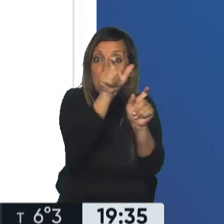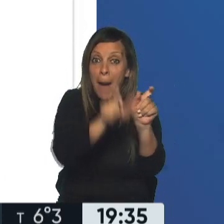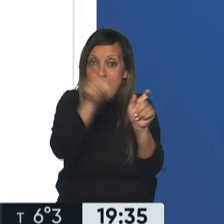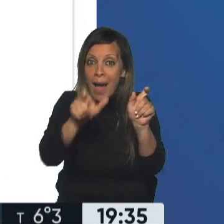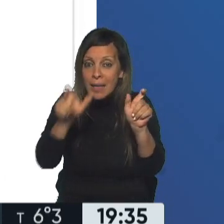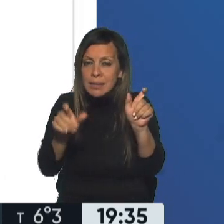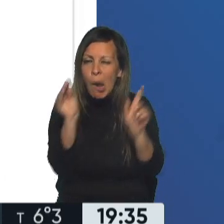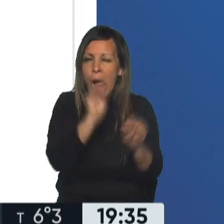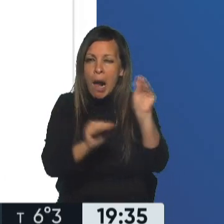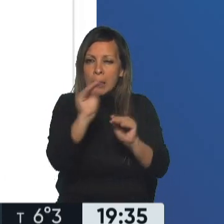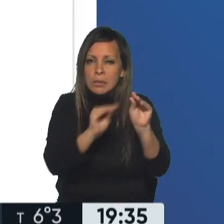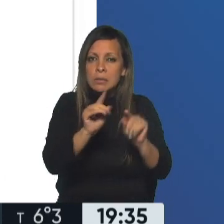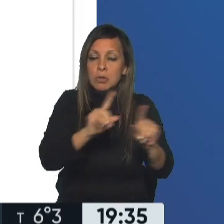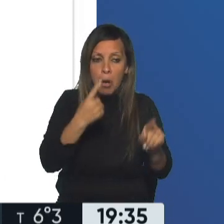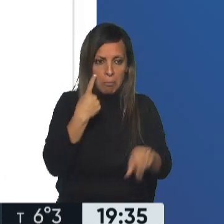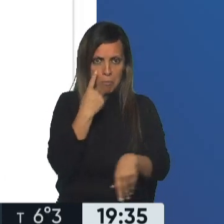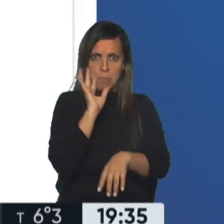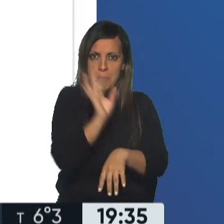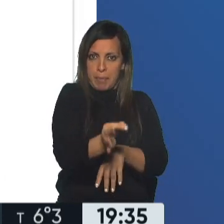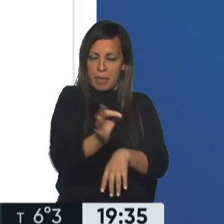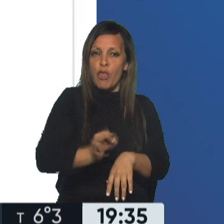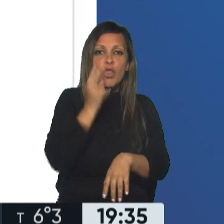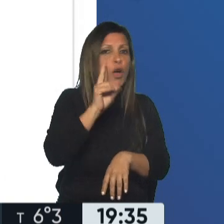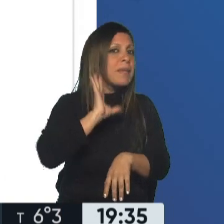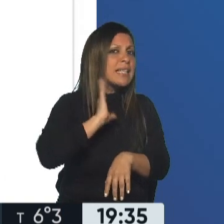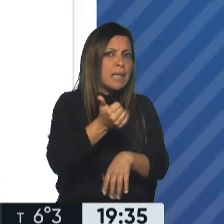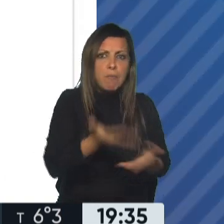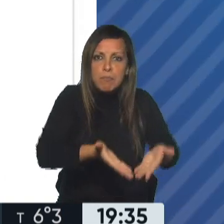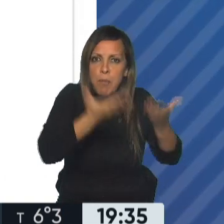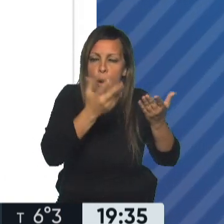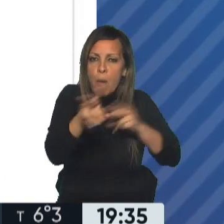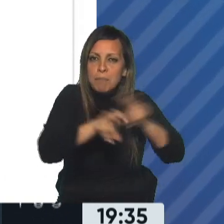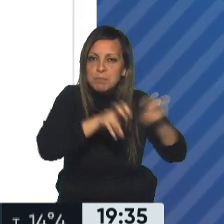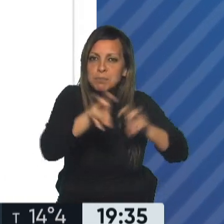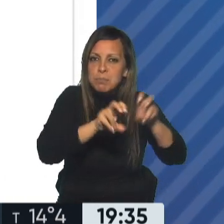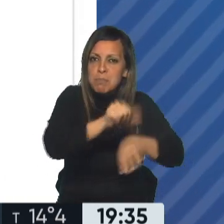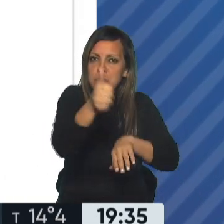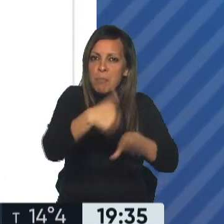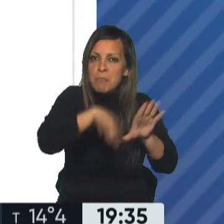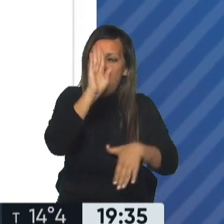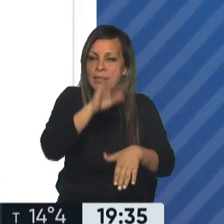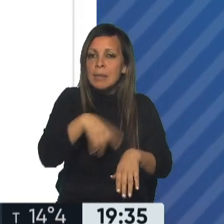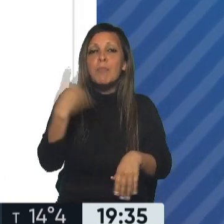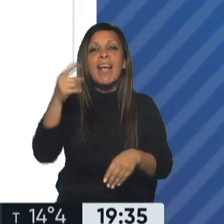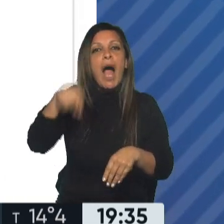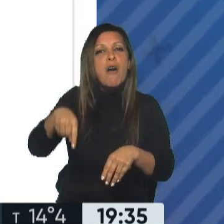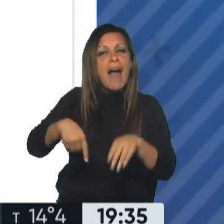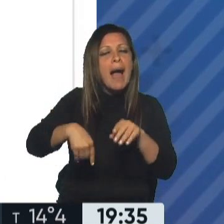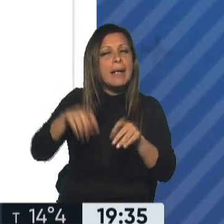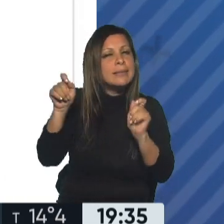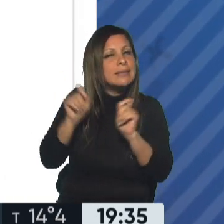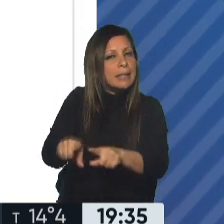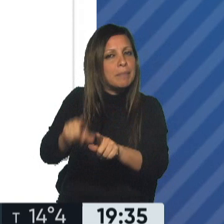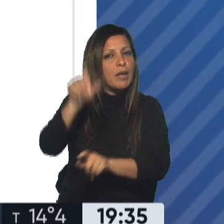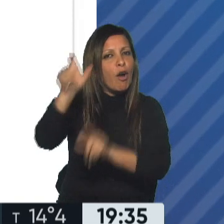récord histórico de ganancias en 2016. Ahí está, claro. ¿No? Entonces, digo esto porque ahora es un clásico de los empresarios fallidos, culpar a